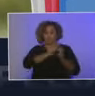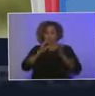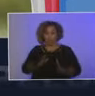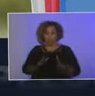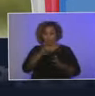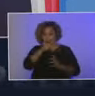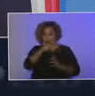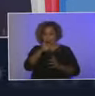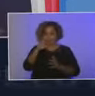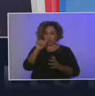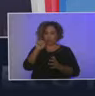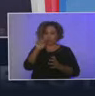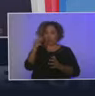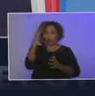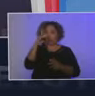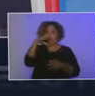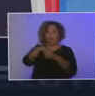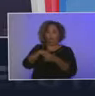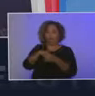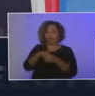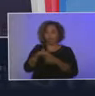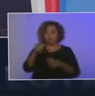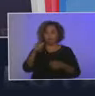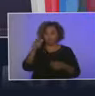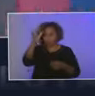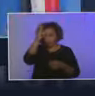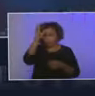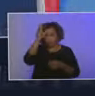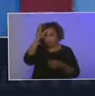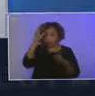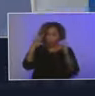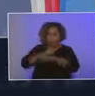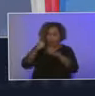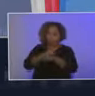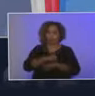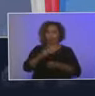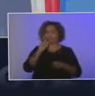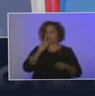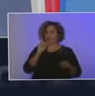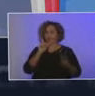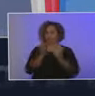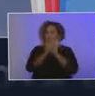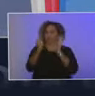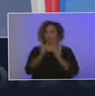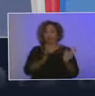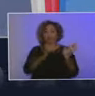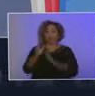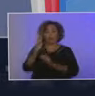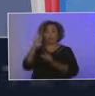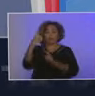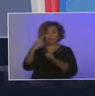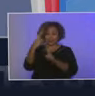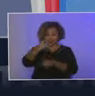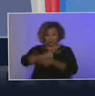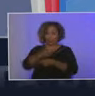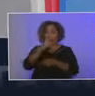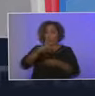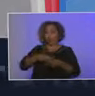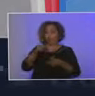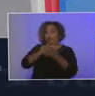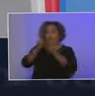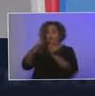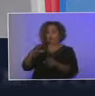Elcano Delgado, por estar en una gallera clandestina. Los detalles en breve. Y a 6 días de la salida de la secretaria del Trabajo con